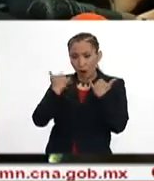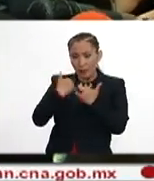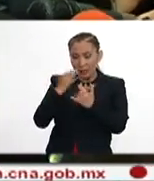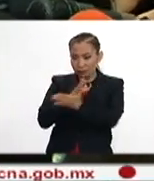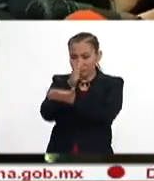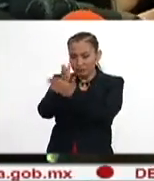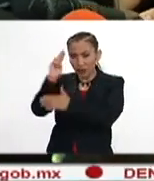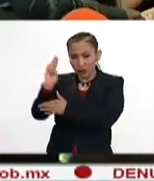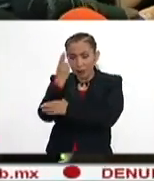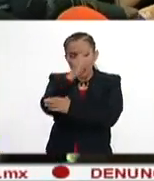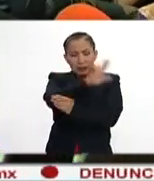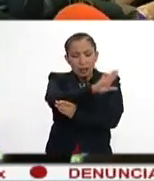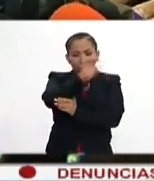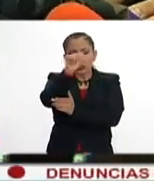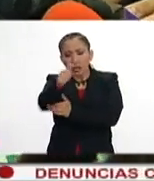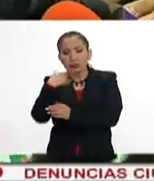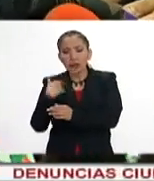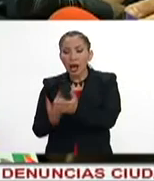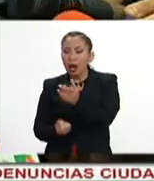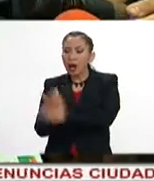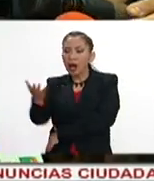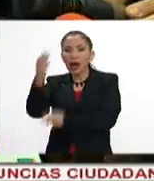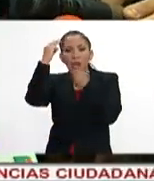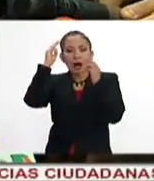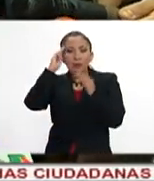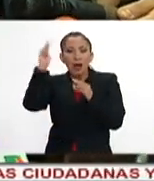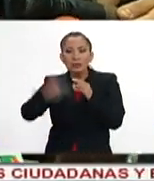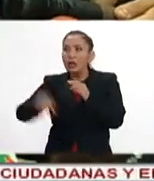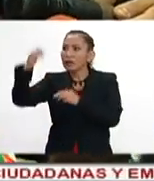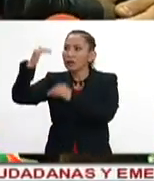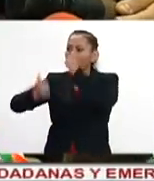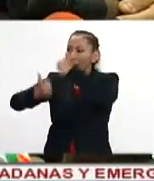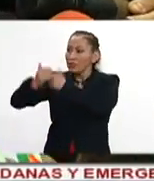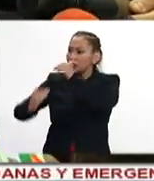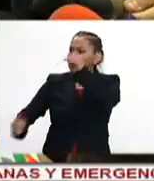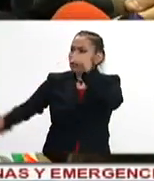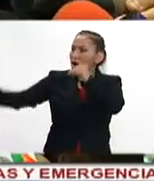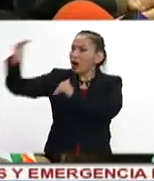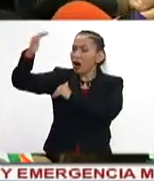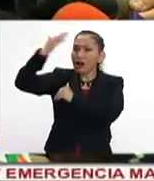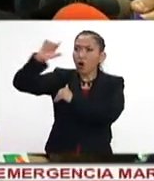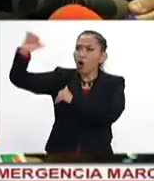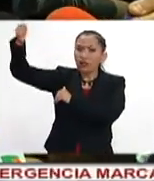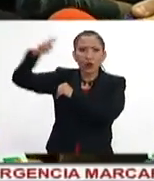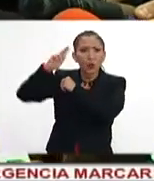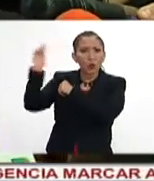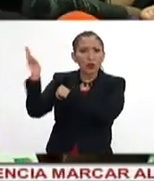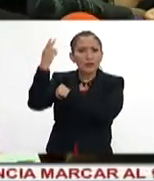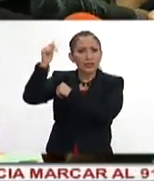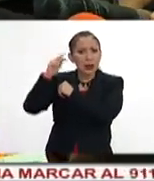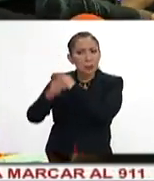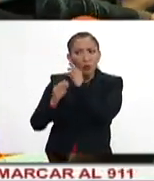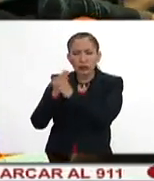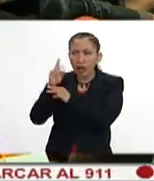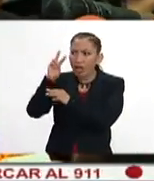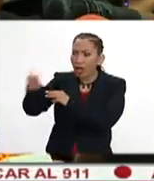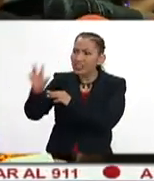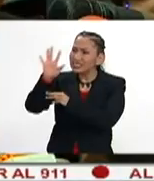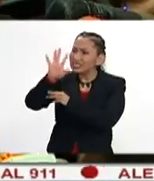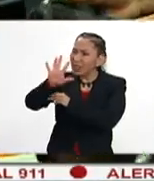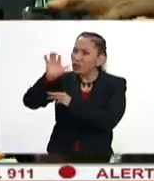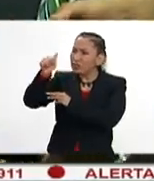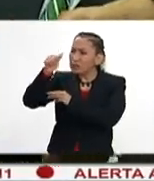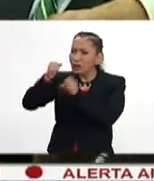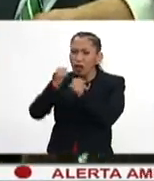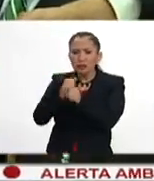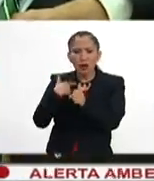en la universidad entre 5 y 6 ya salió con maestría. Entonces ya la competitividad con un joven que sale de una universidad, que estudió 5 o 6